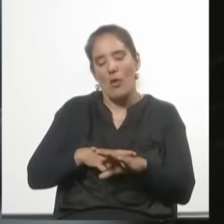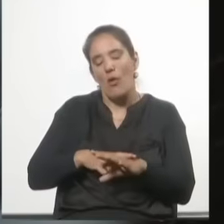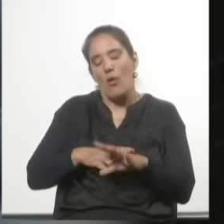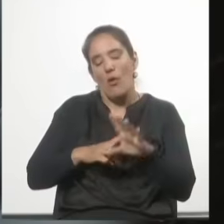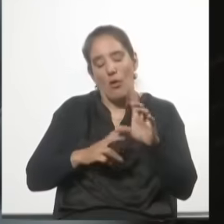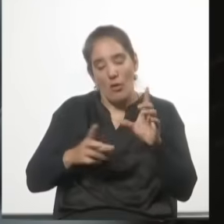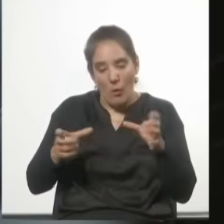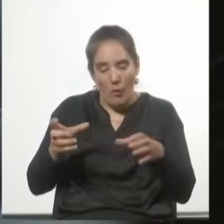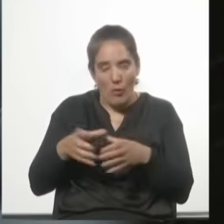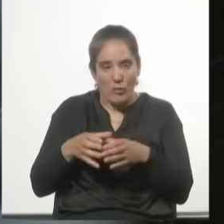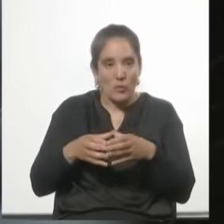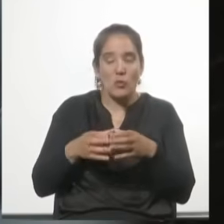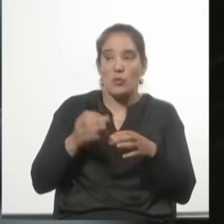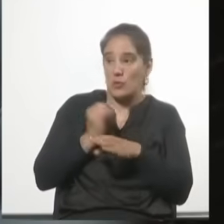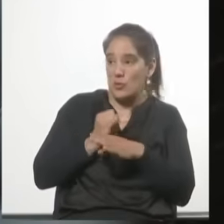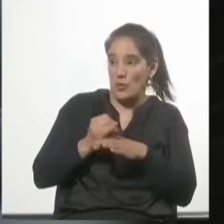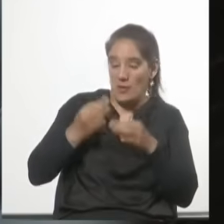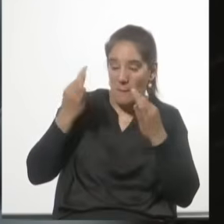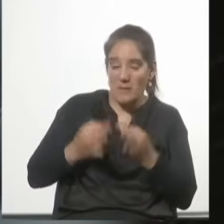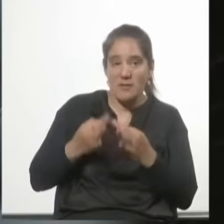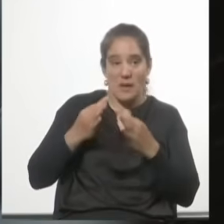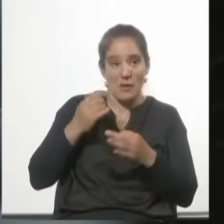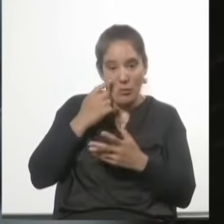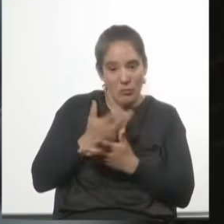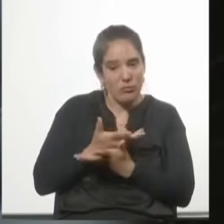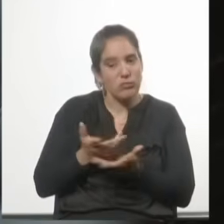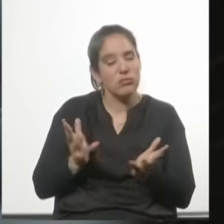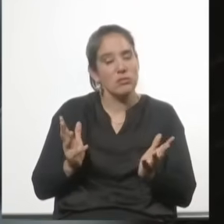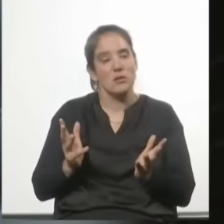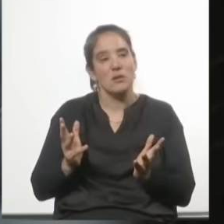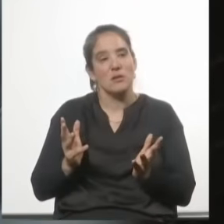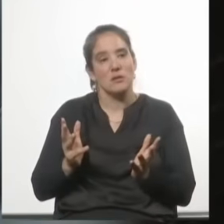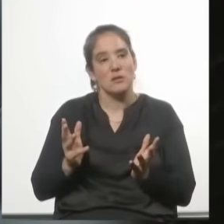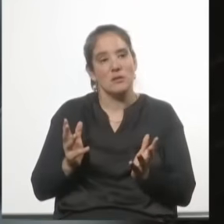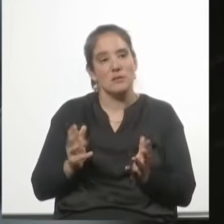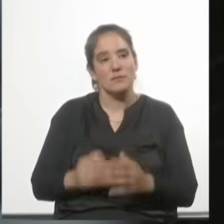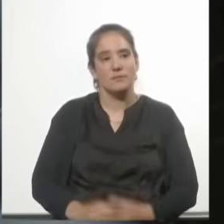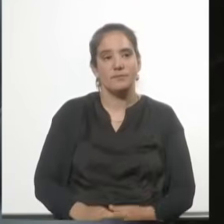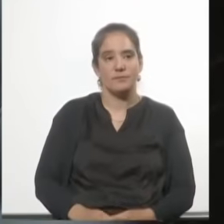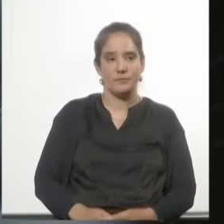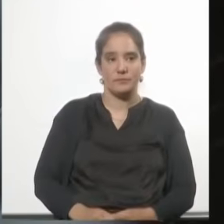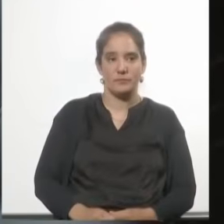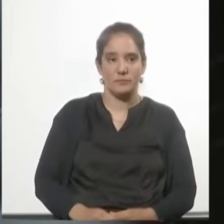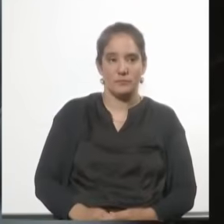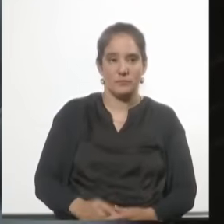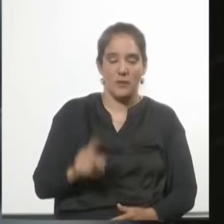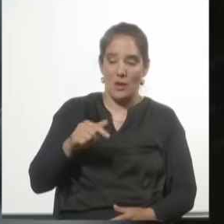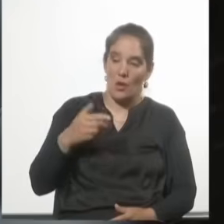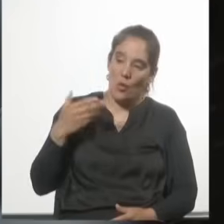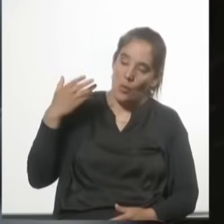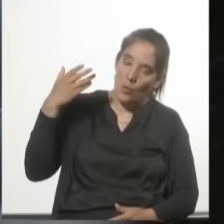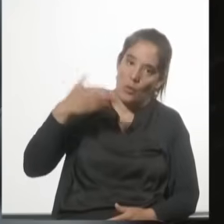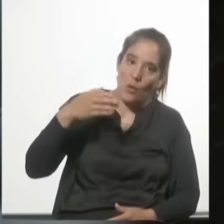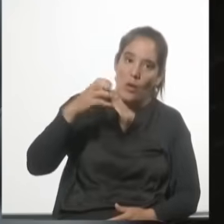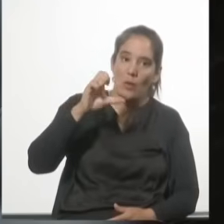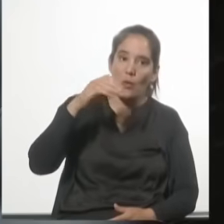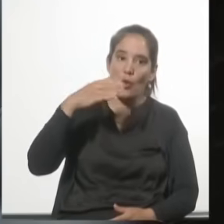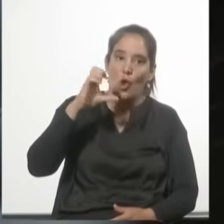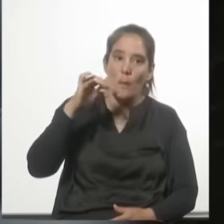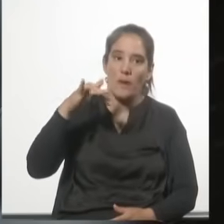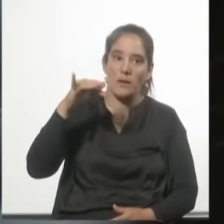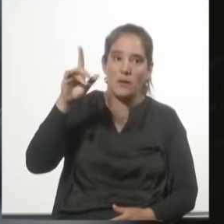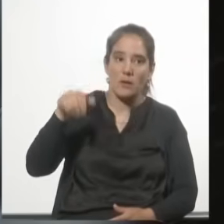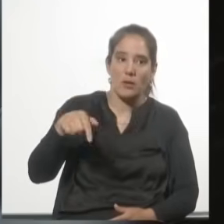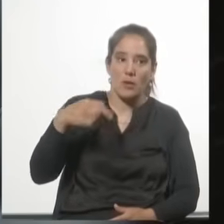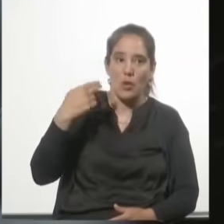especializados en determinadas materias es un fuerte indicio de arbitrariedad. En la presentación de Eurocommerce Bank no